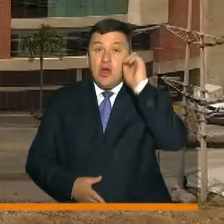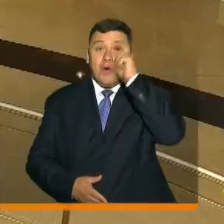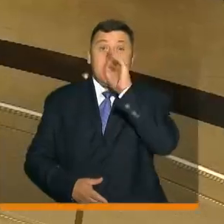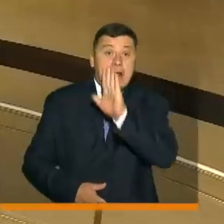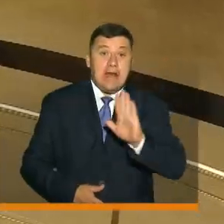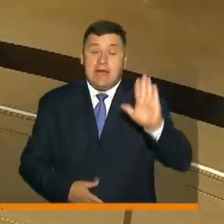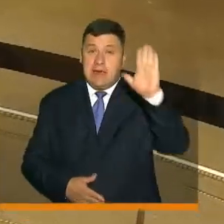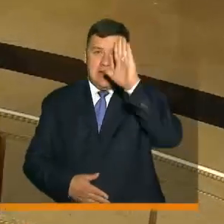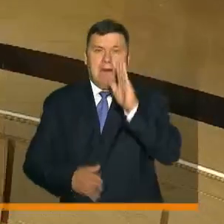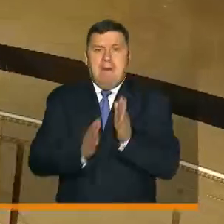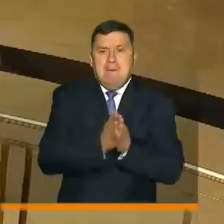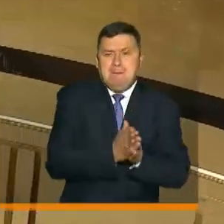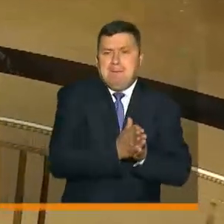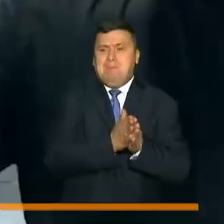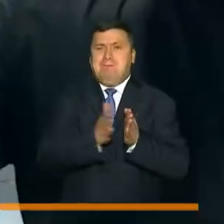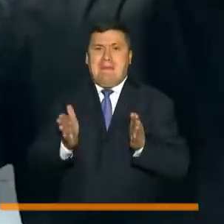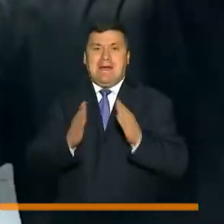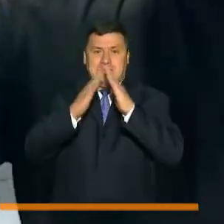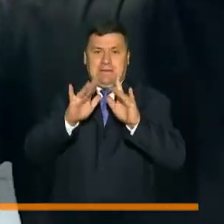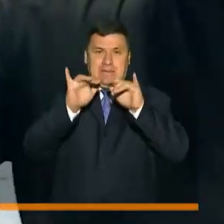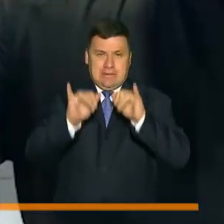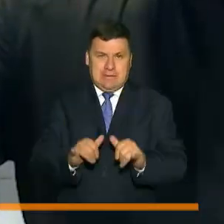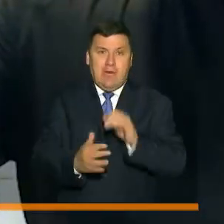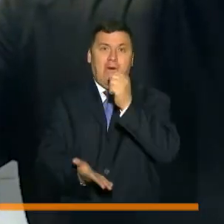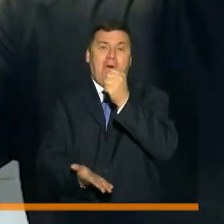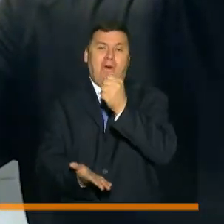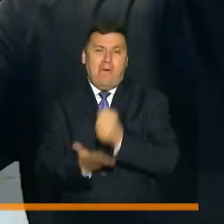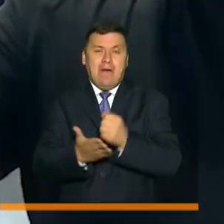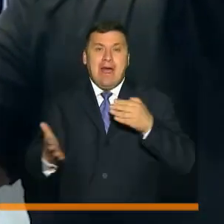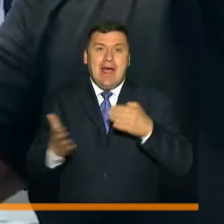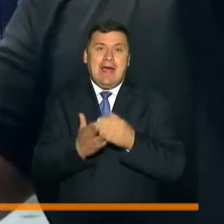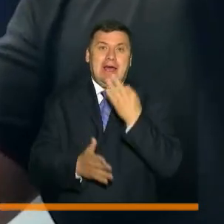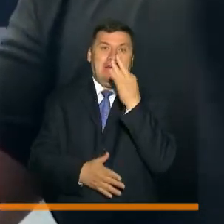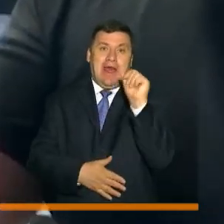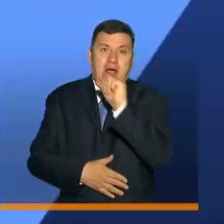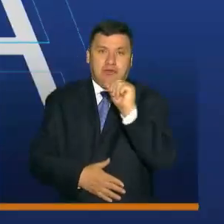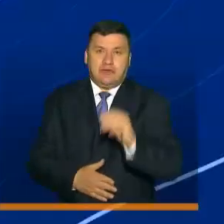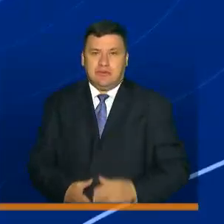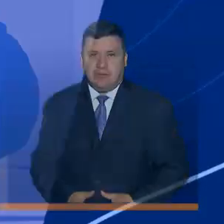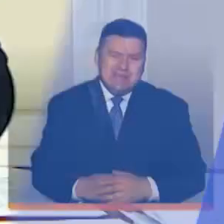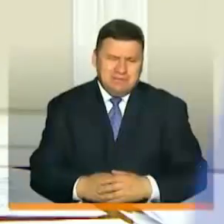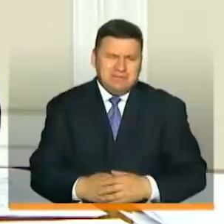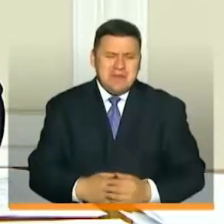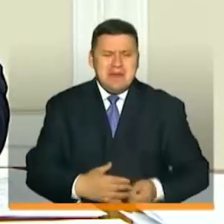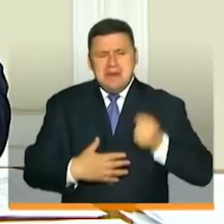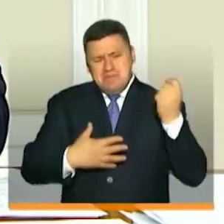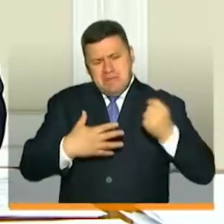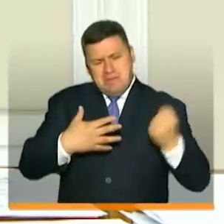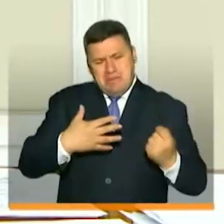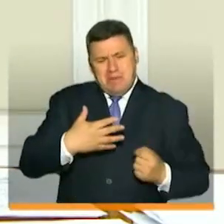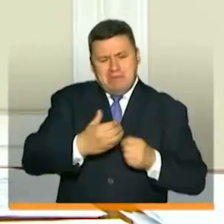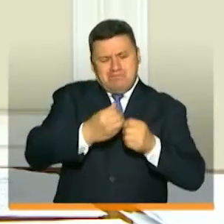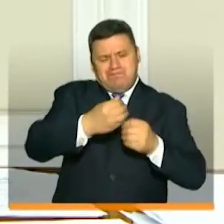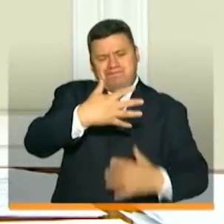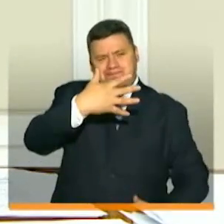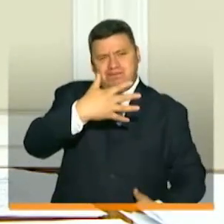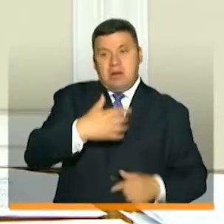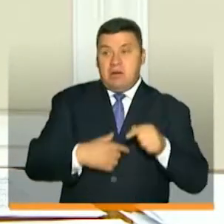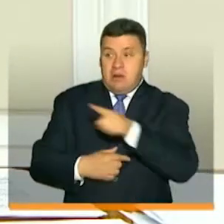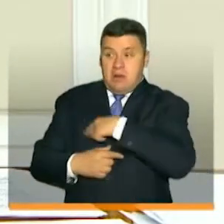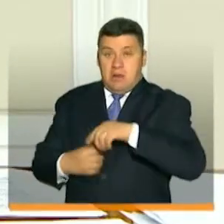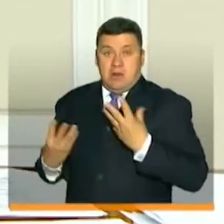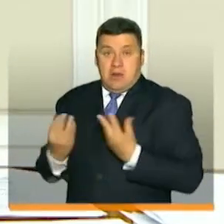Gobierno Nacional extiende aislamiento preventivo obligatorio hasta el 30 de agosto. Hoy con este equipo de expertos